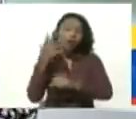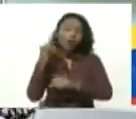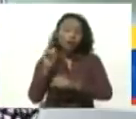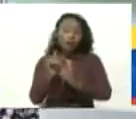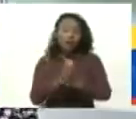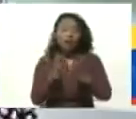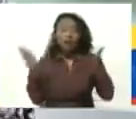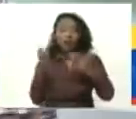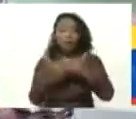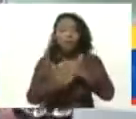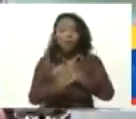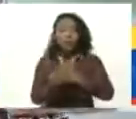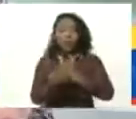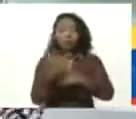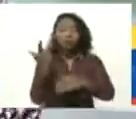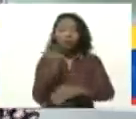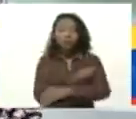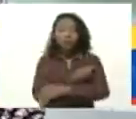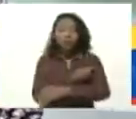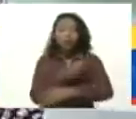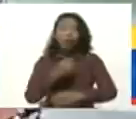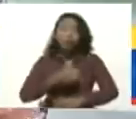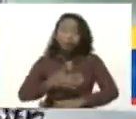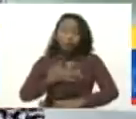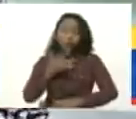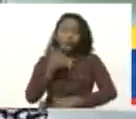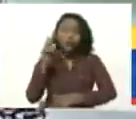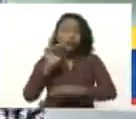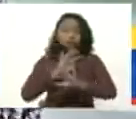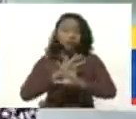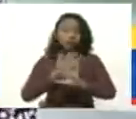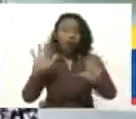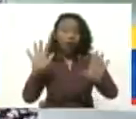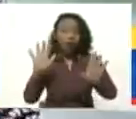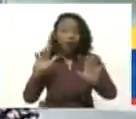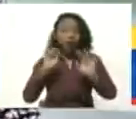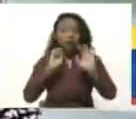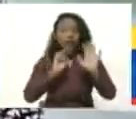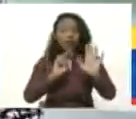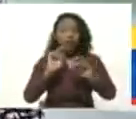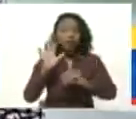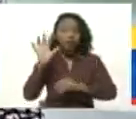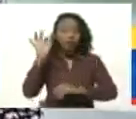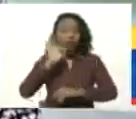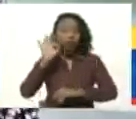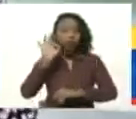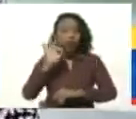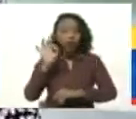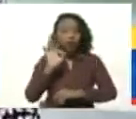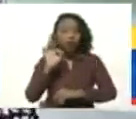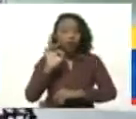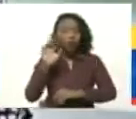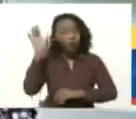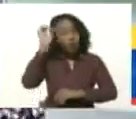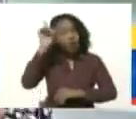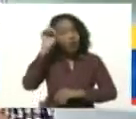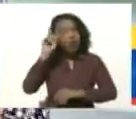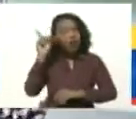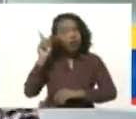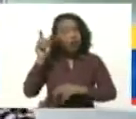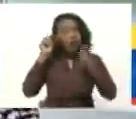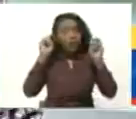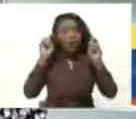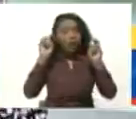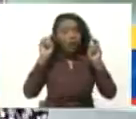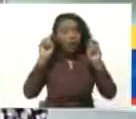grandes adelantos con la vacuna. Puedo anunciar hoy que ya más del 75% de los docentes o de toda esa